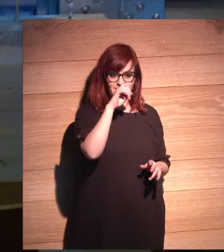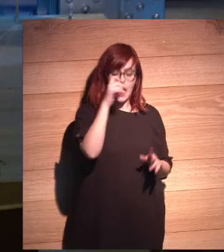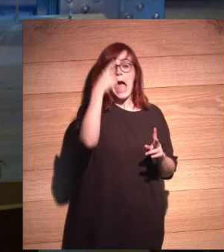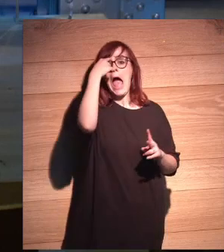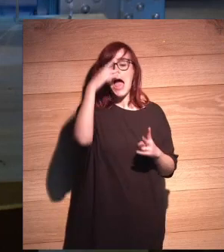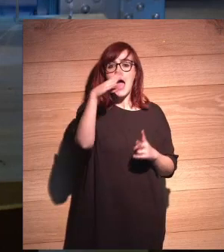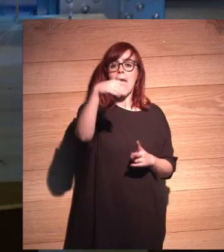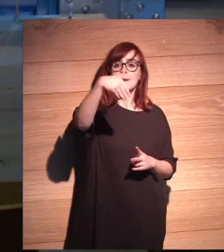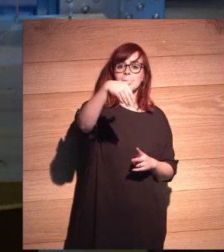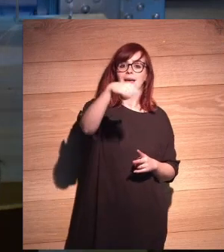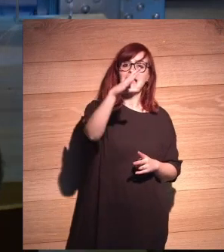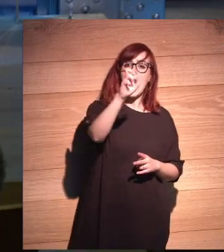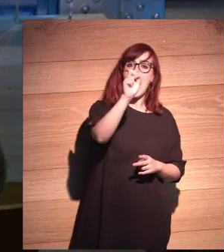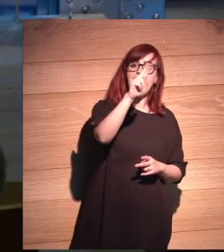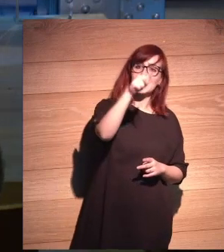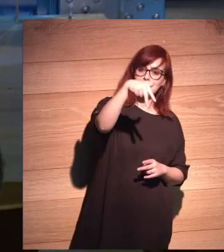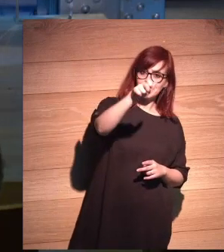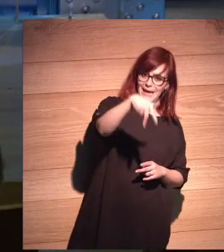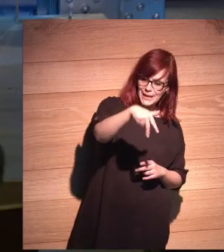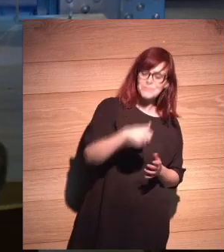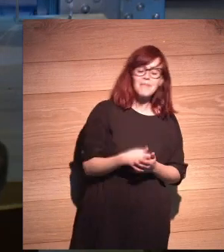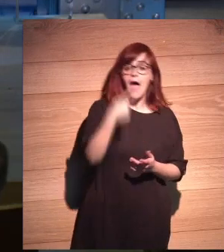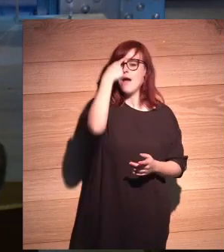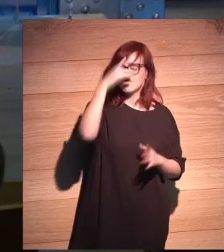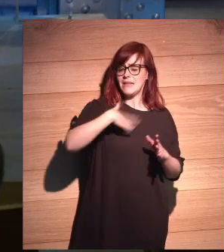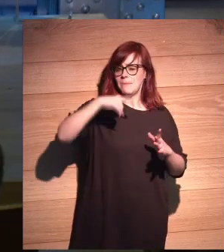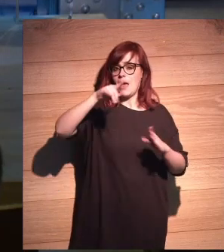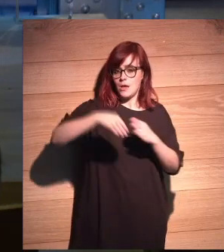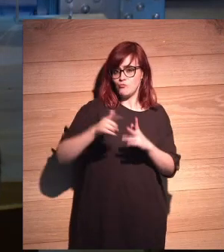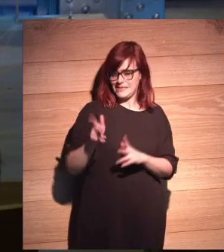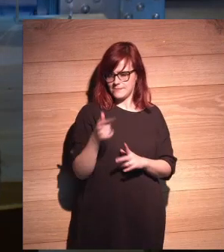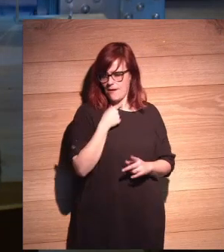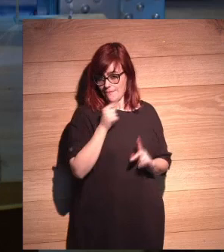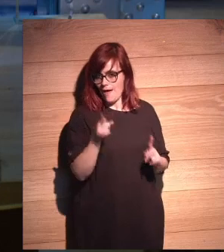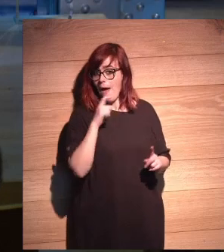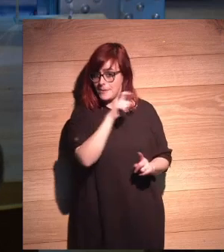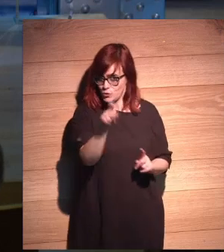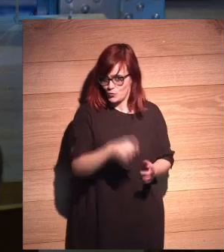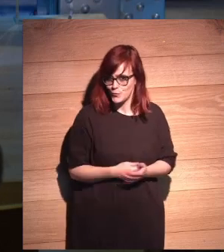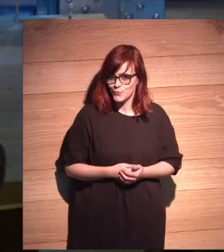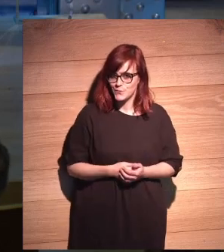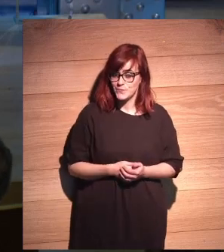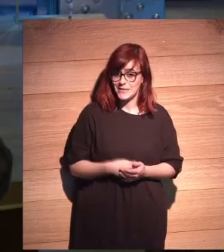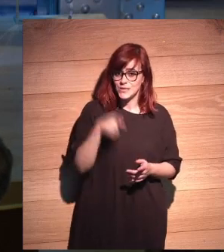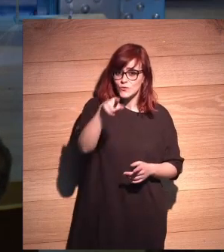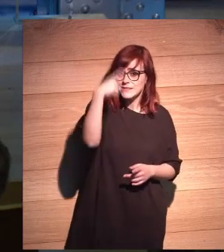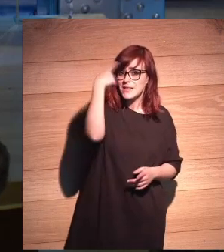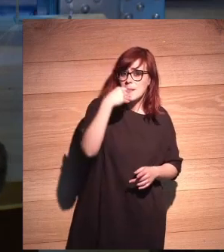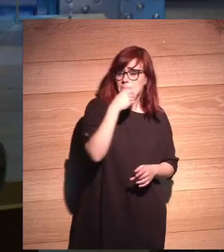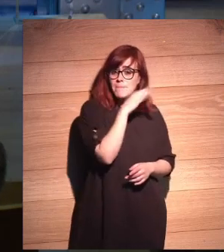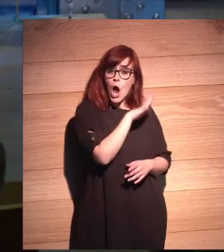Carmen. Carmen, te voy a hacer una pregunta. Esta es un chiste, ¿Tú sabes quién es el